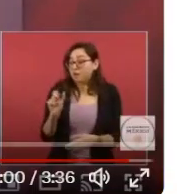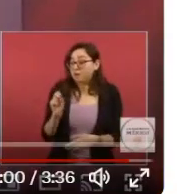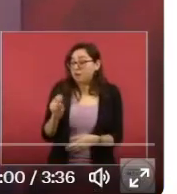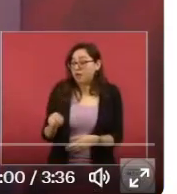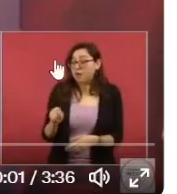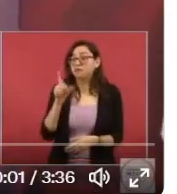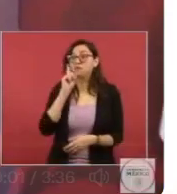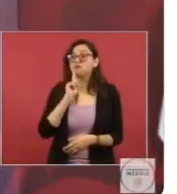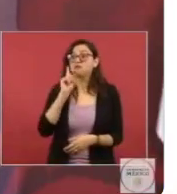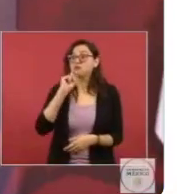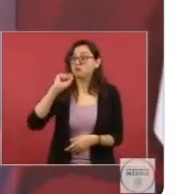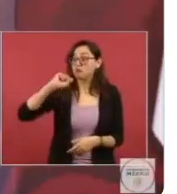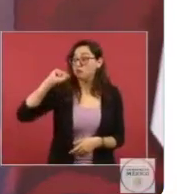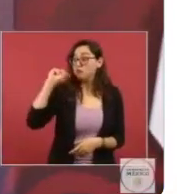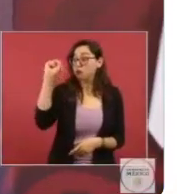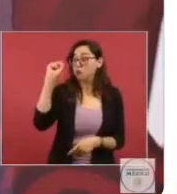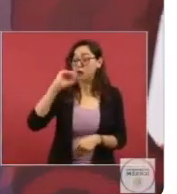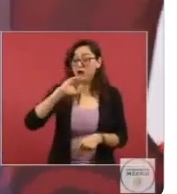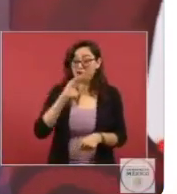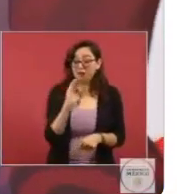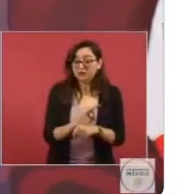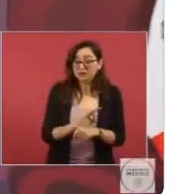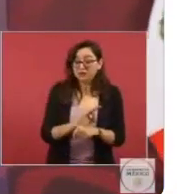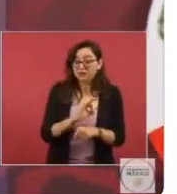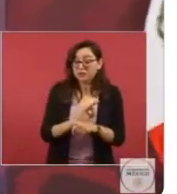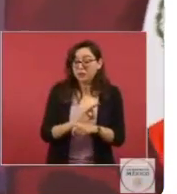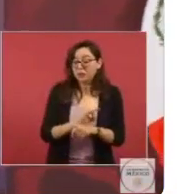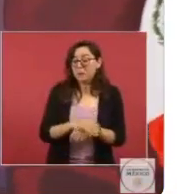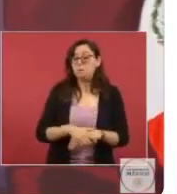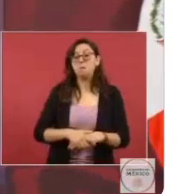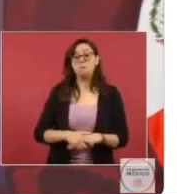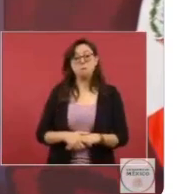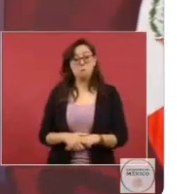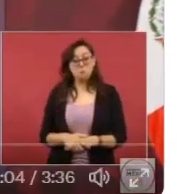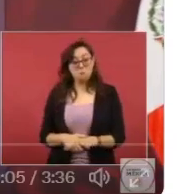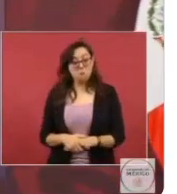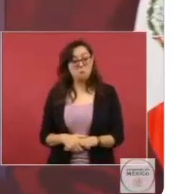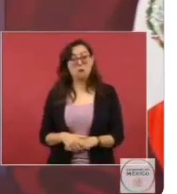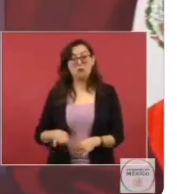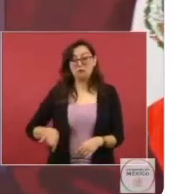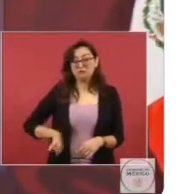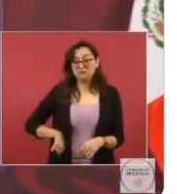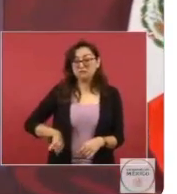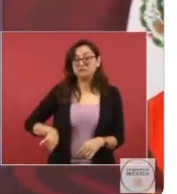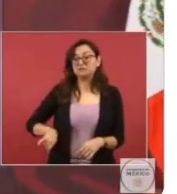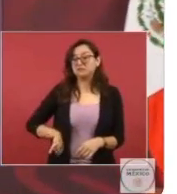información. Ya el PAN es feminista.